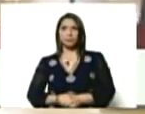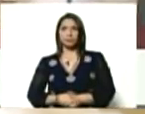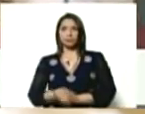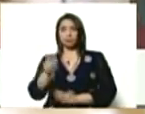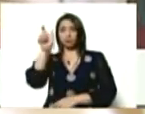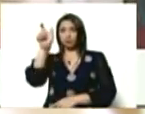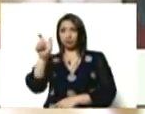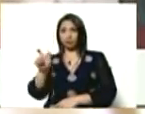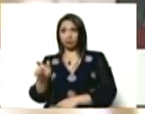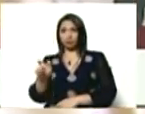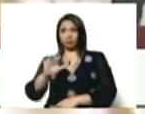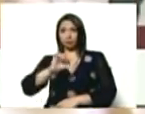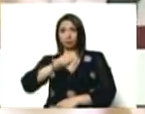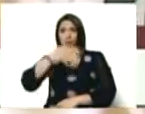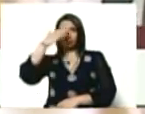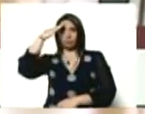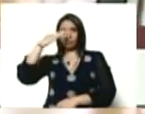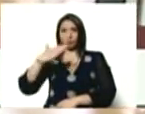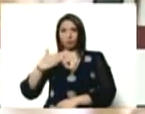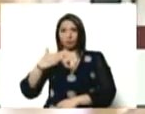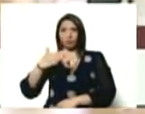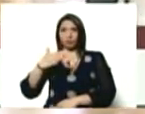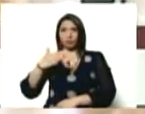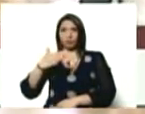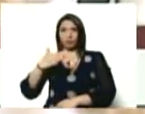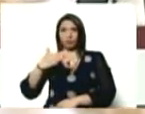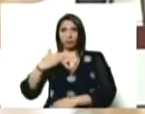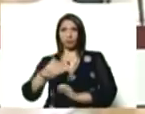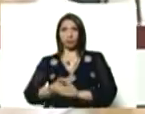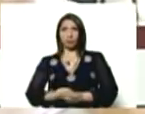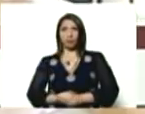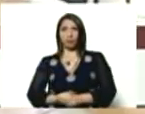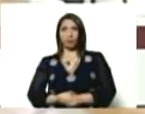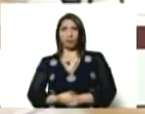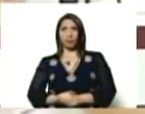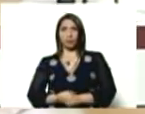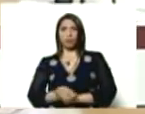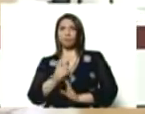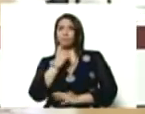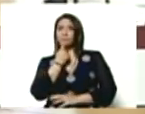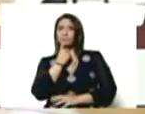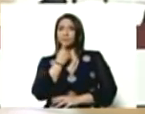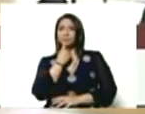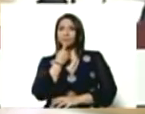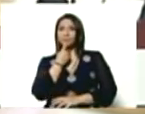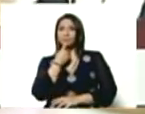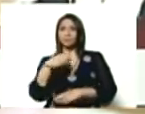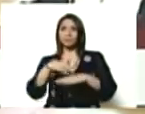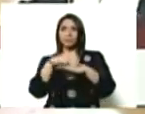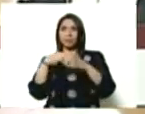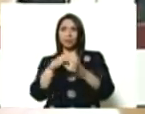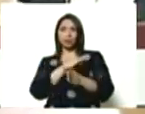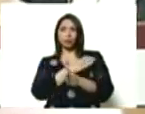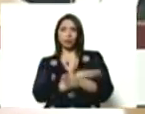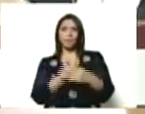Ciudadano General en Jefe Vladimir Padrino López, ministro del Poder Popular para la